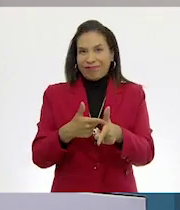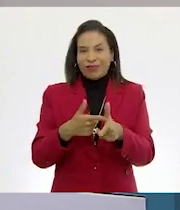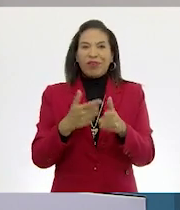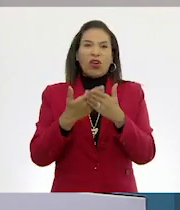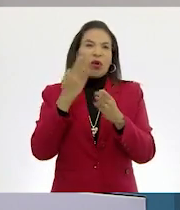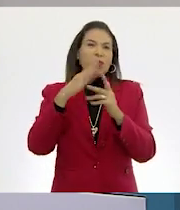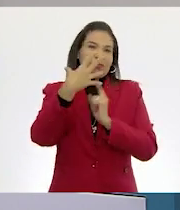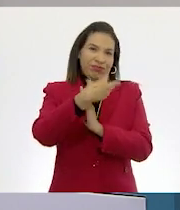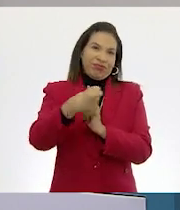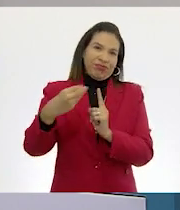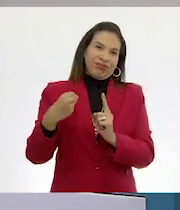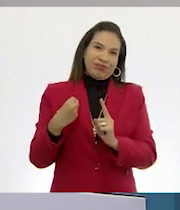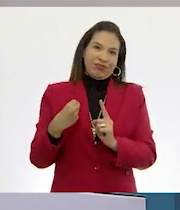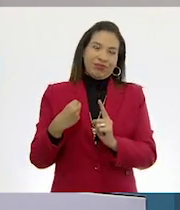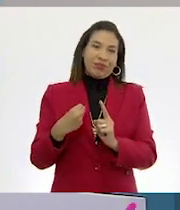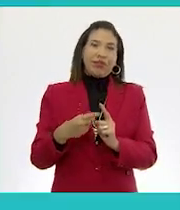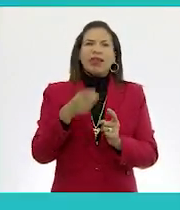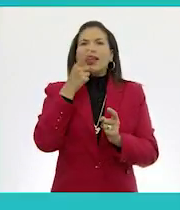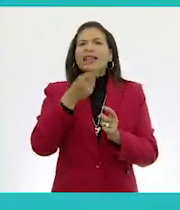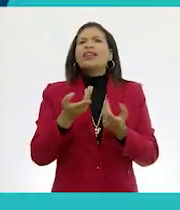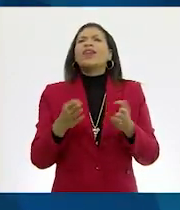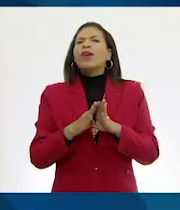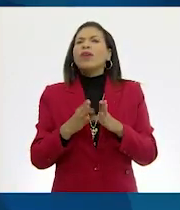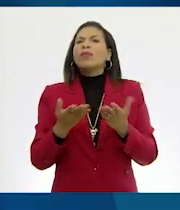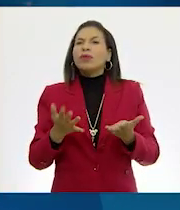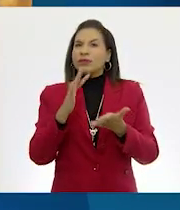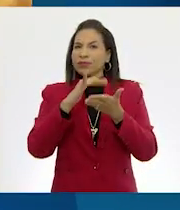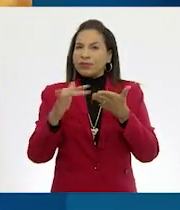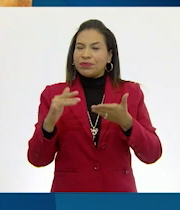las epidemias. El texto dice así: